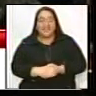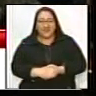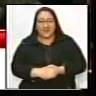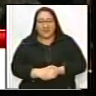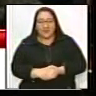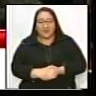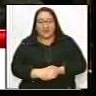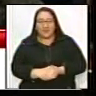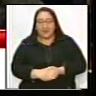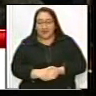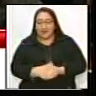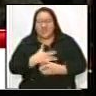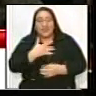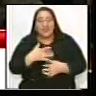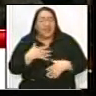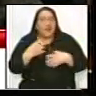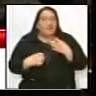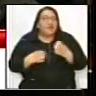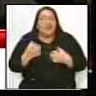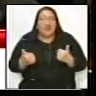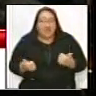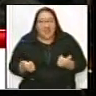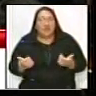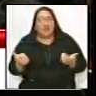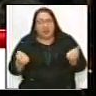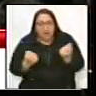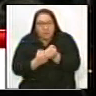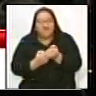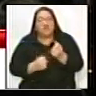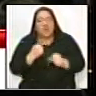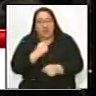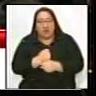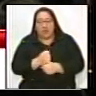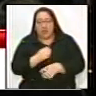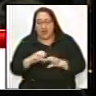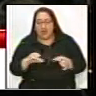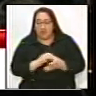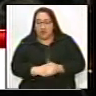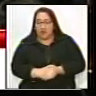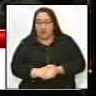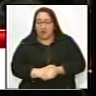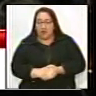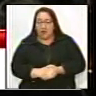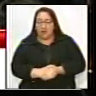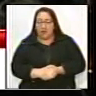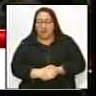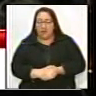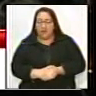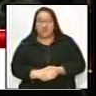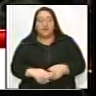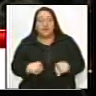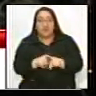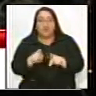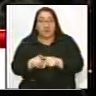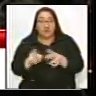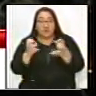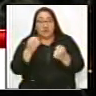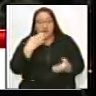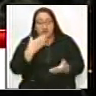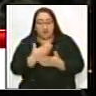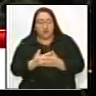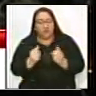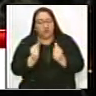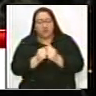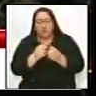sienta motivada por el trabajo que tenemos. Y bueno, también quiero agradecer con